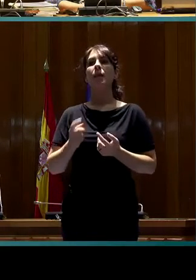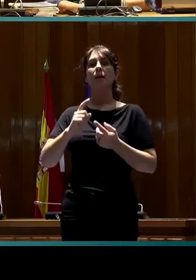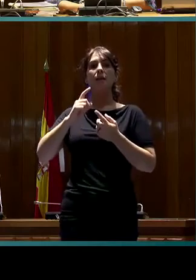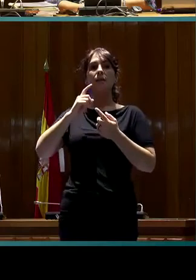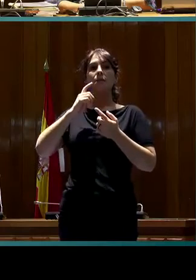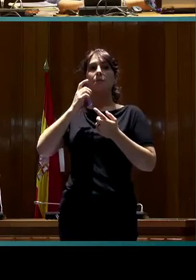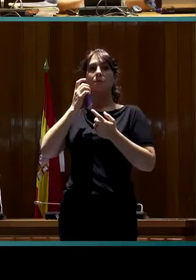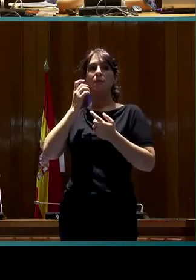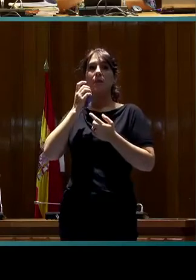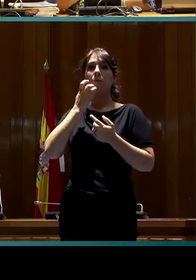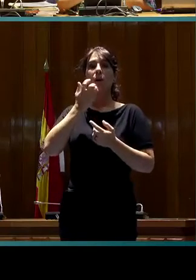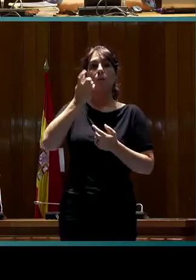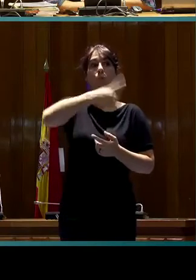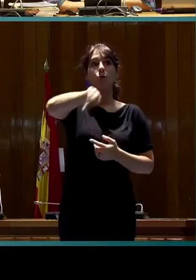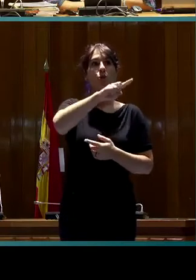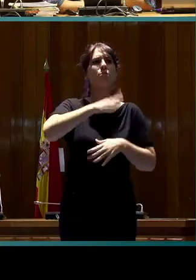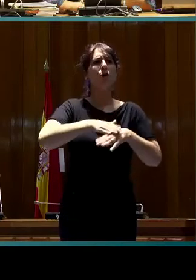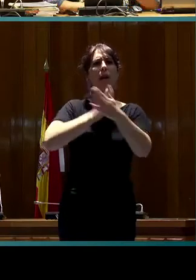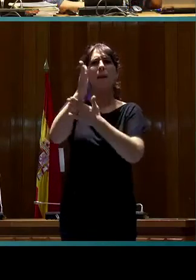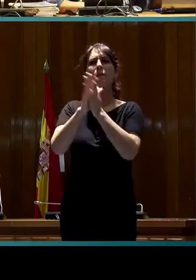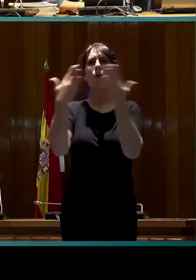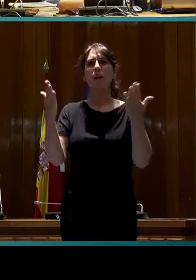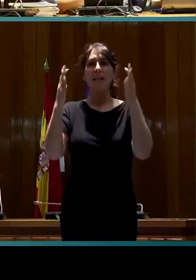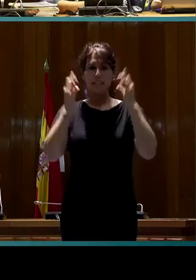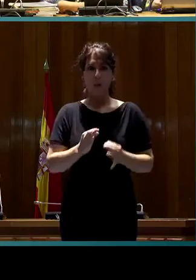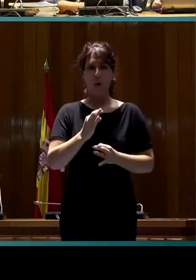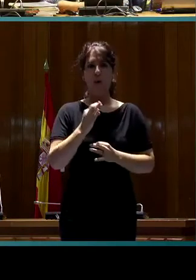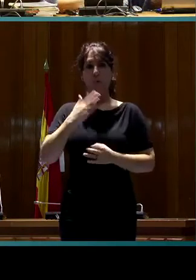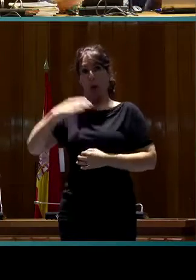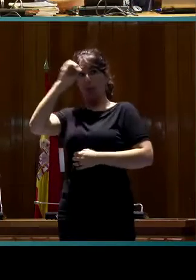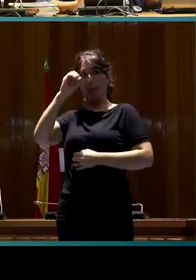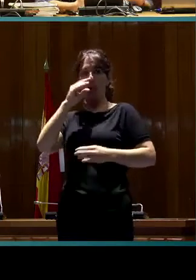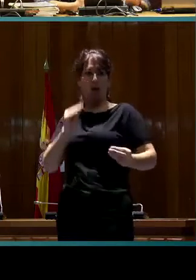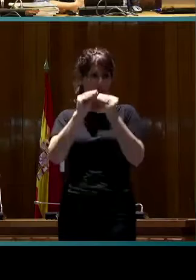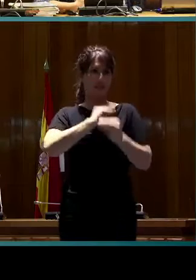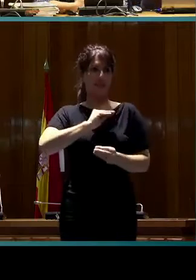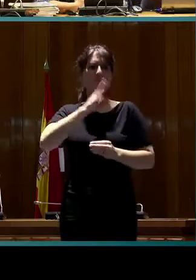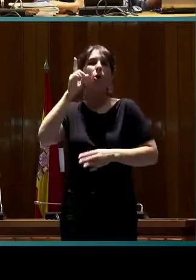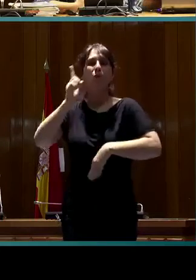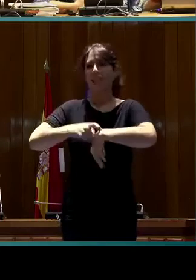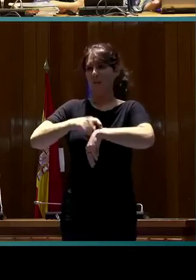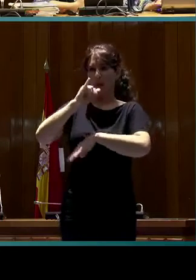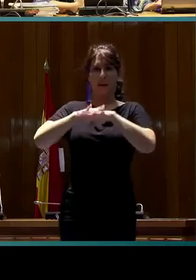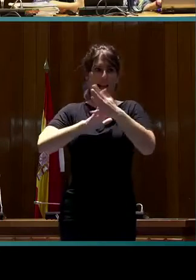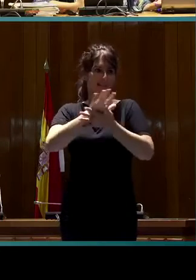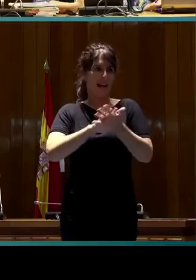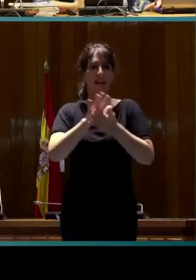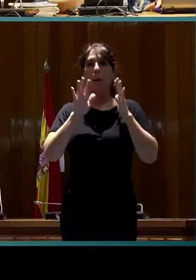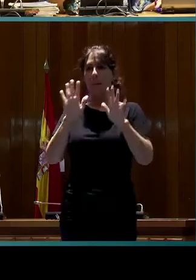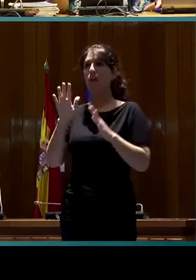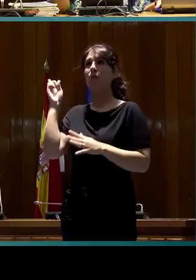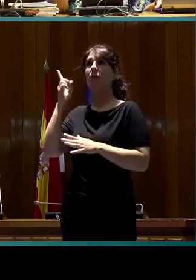vais a bibliotecas, seguramente coincidirá bastante con lo que yo pienso, pero bueno, no sé si nos dará tiempo a hablar de todo. Sobre accesibilidad, yo creo